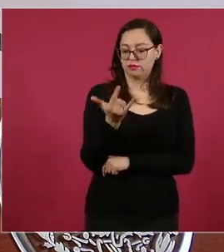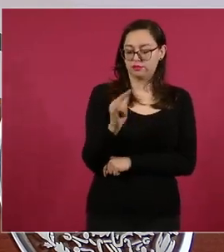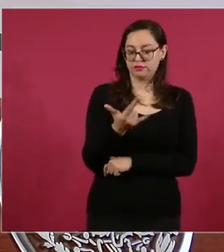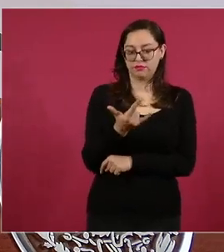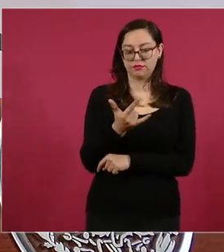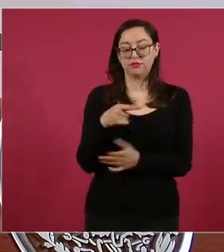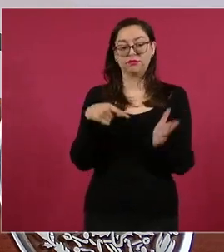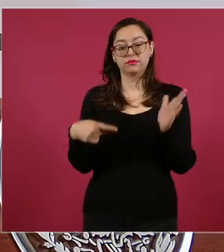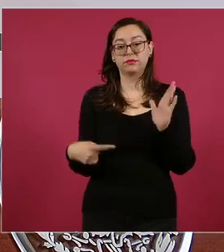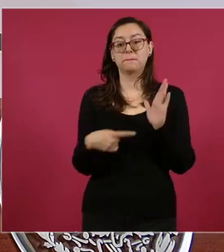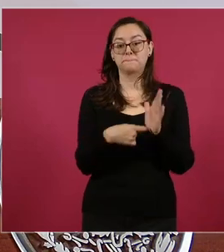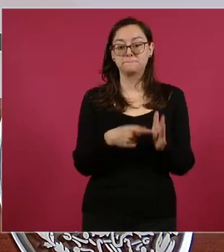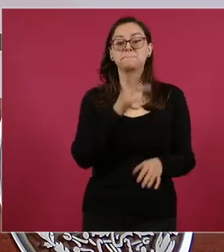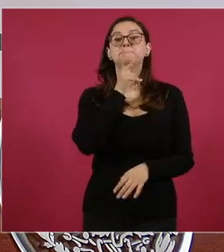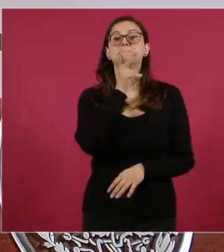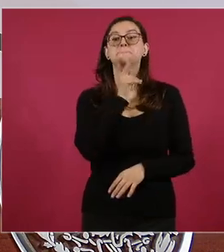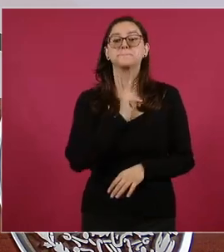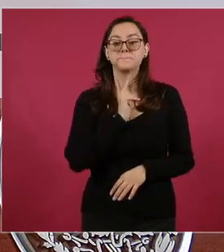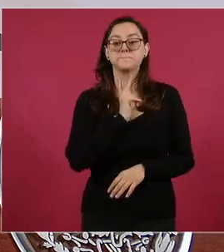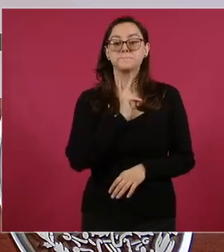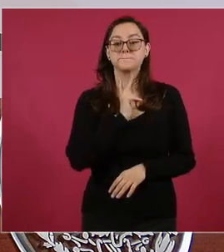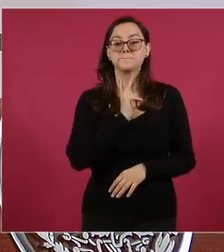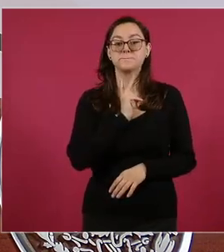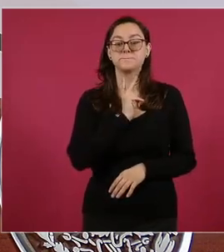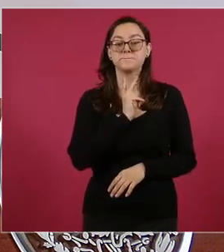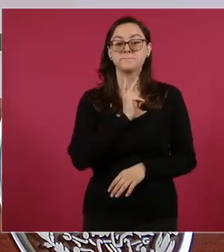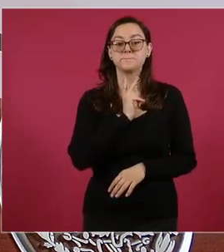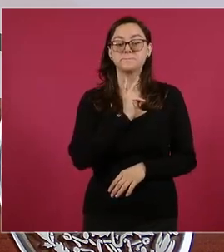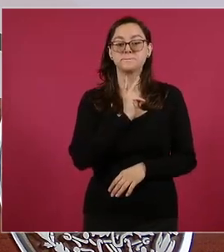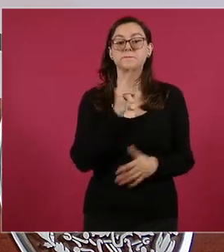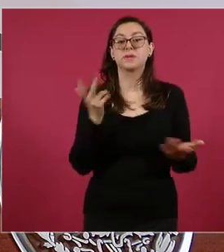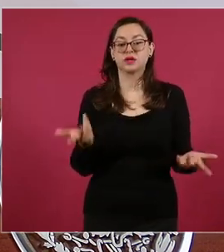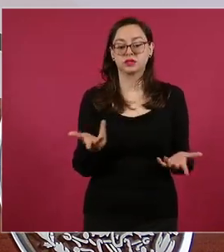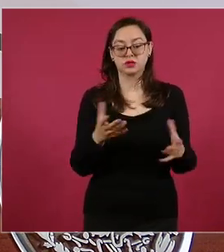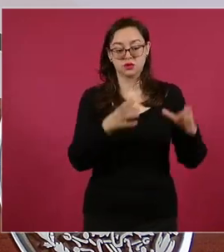mezcla mexicana de petróleo se dispuso en